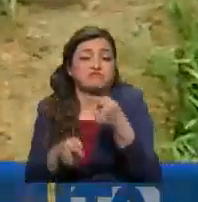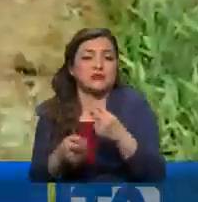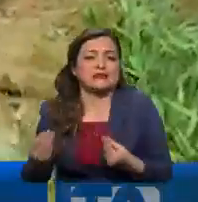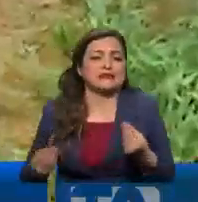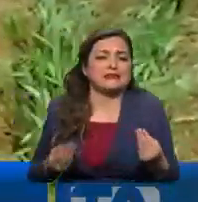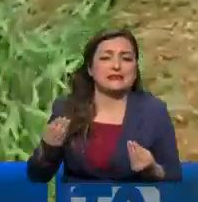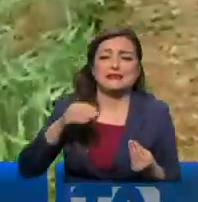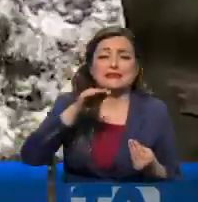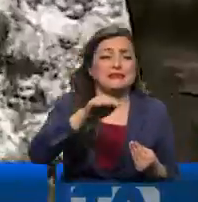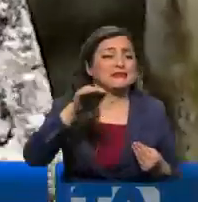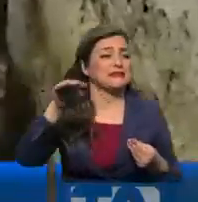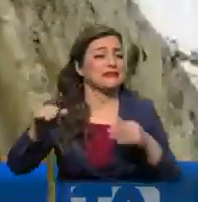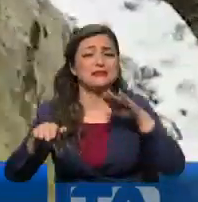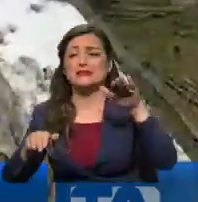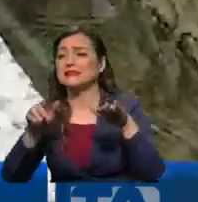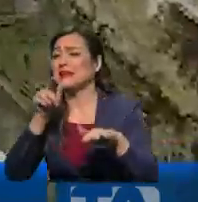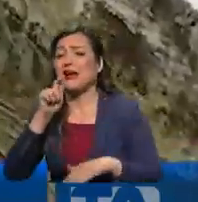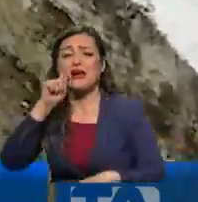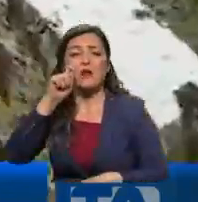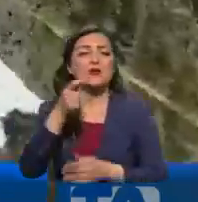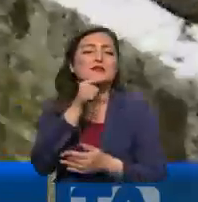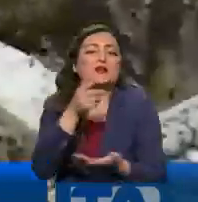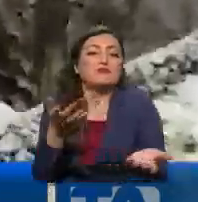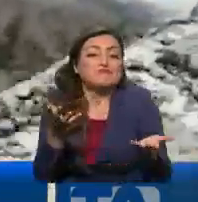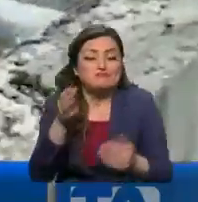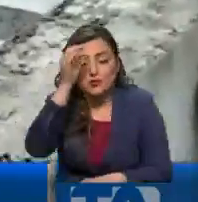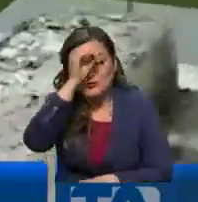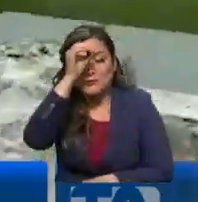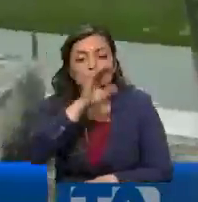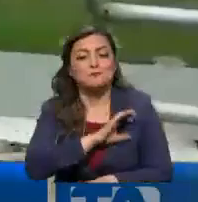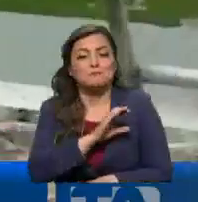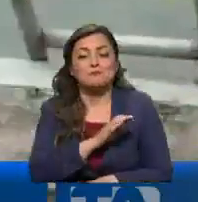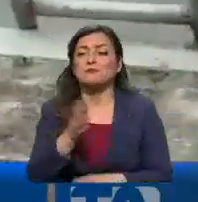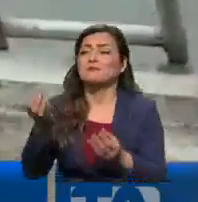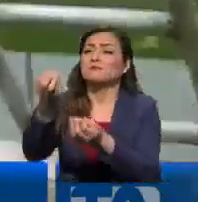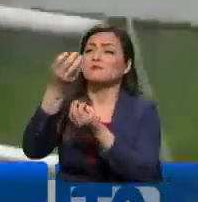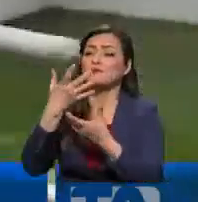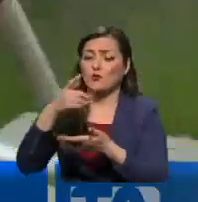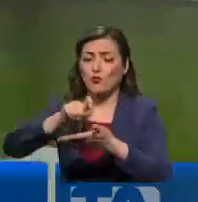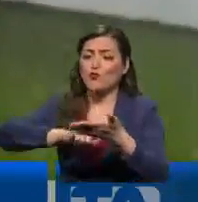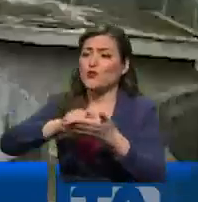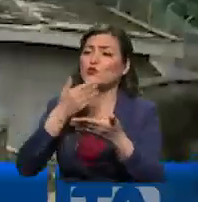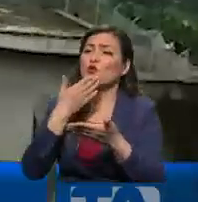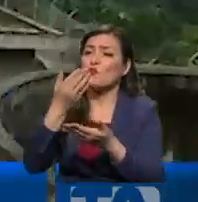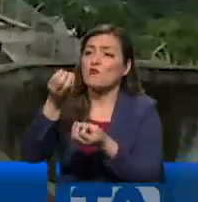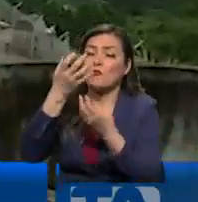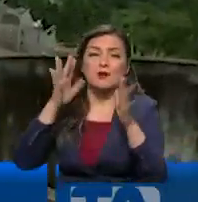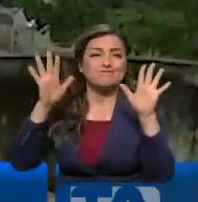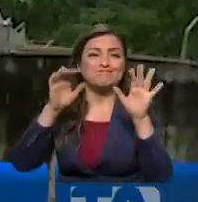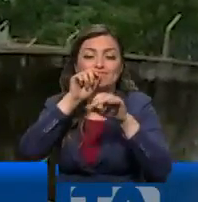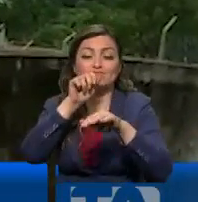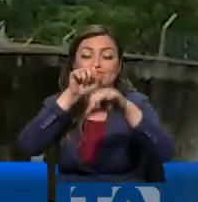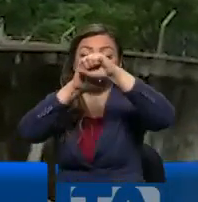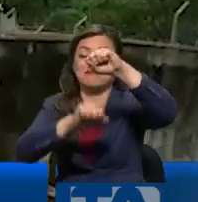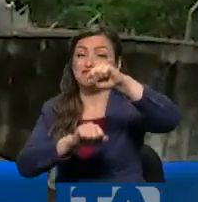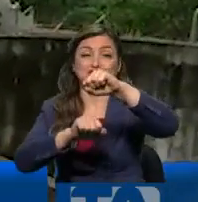hacer ni a quién reclamar por la obra abandonada. La municipalidad ni siquiera les ha dado acceso a los pormenores del contrato, al punto que